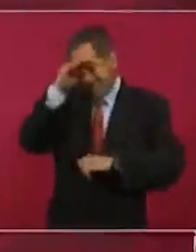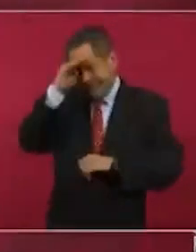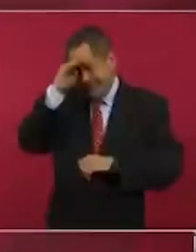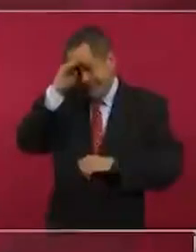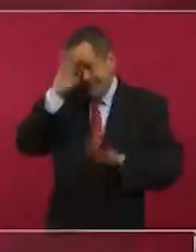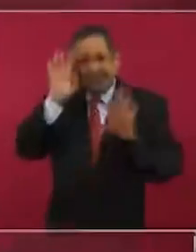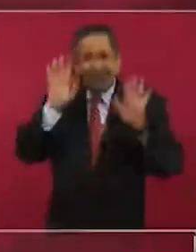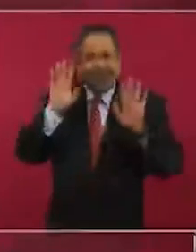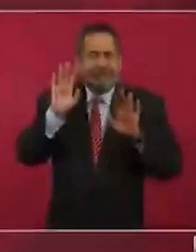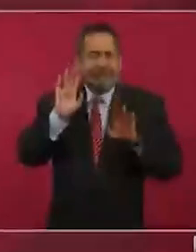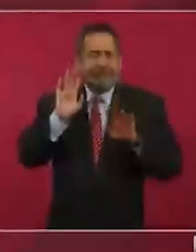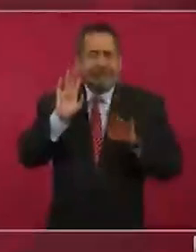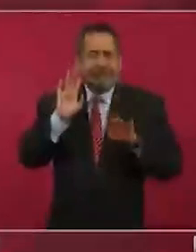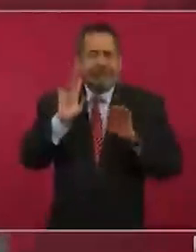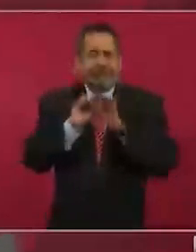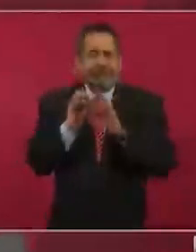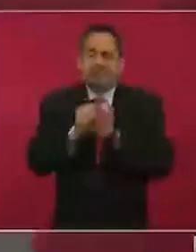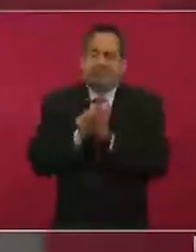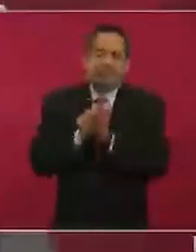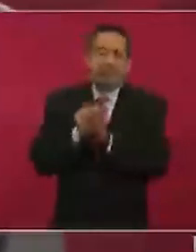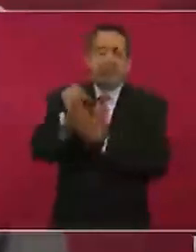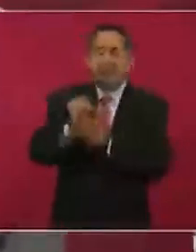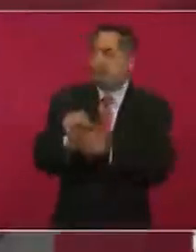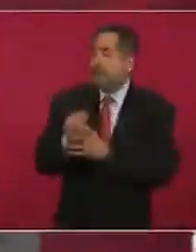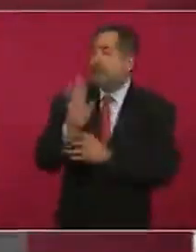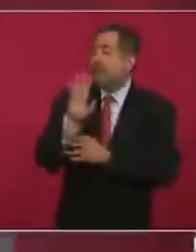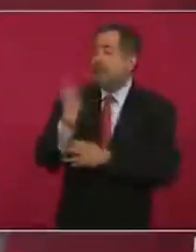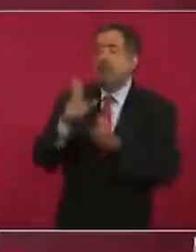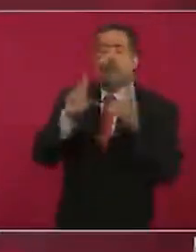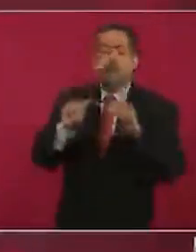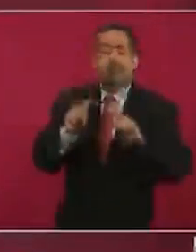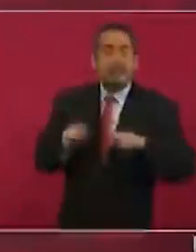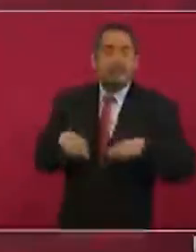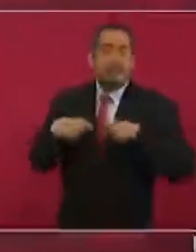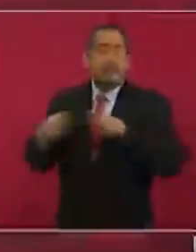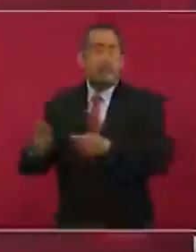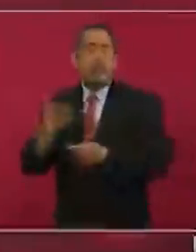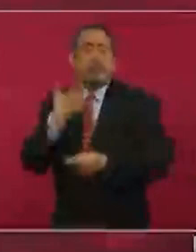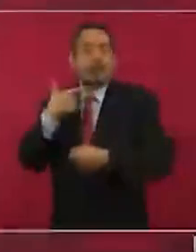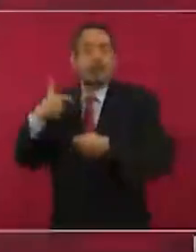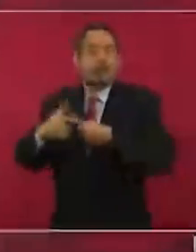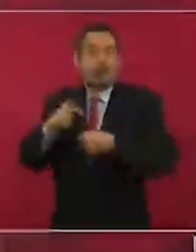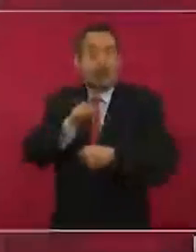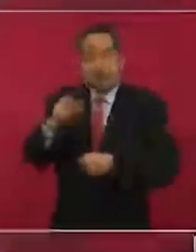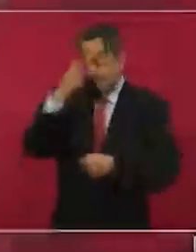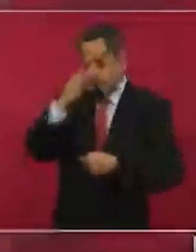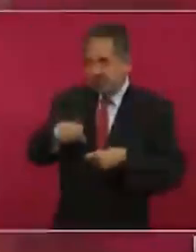que no se vendiera gasolina a México,